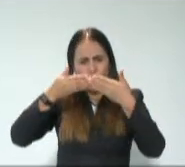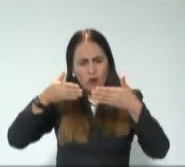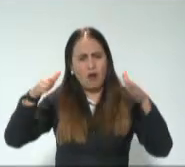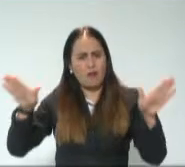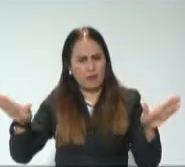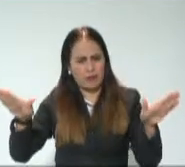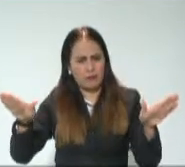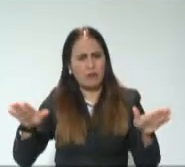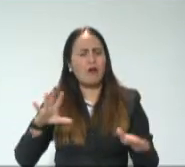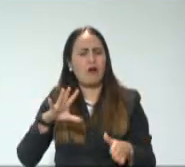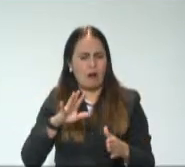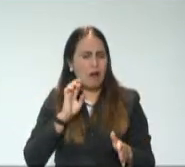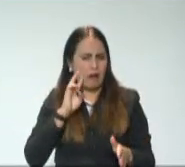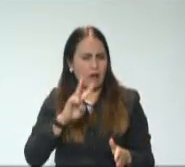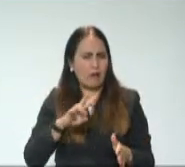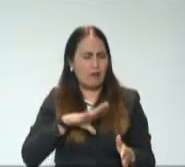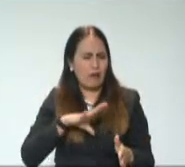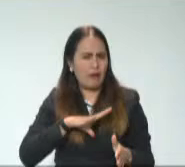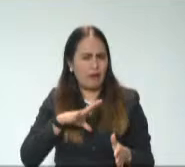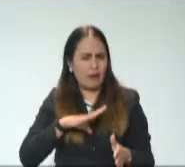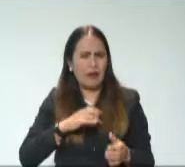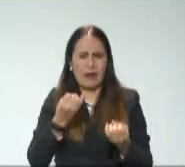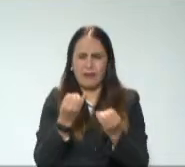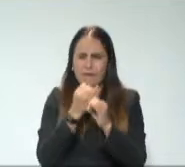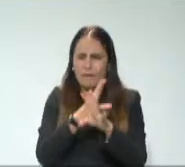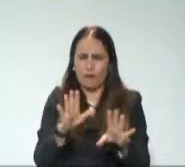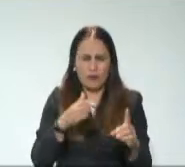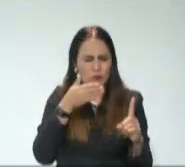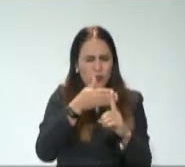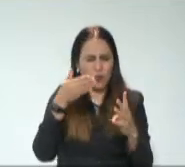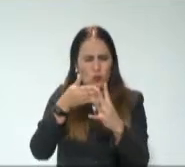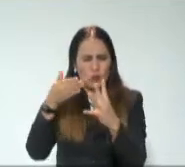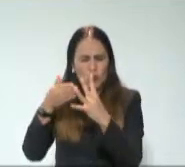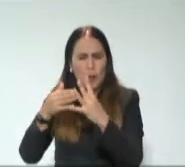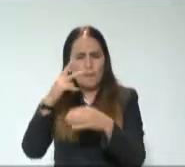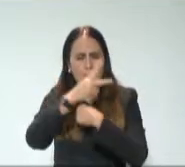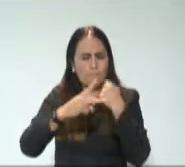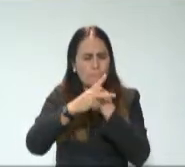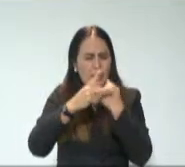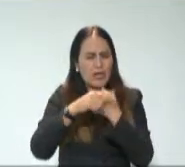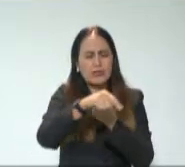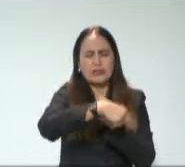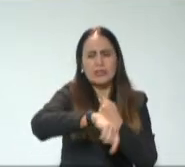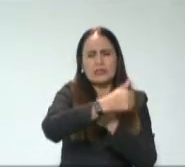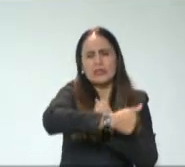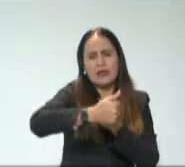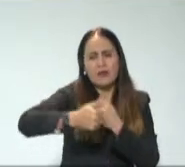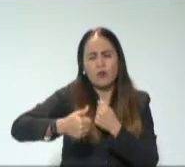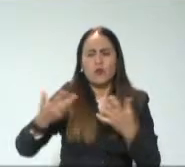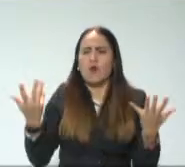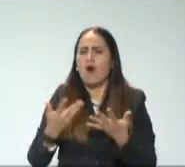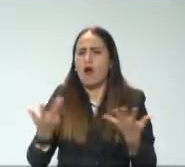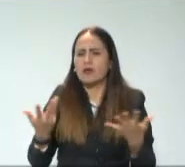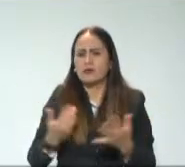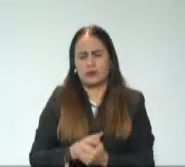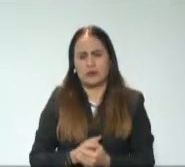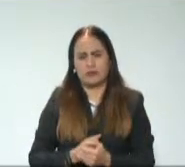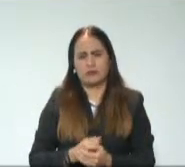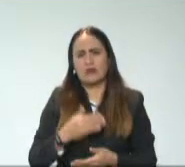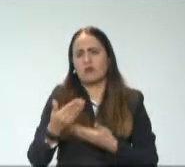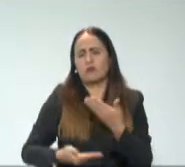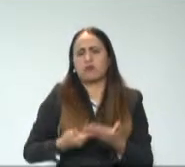abierto también que mostrará datos específicos de cada país sobre la gobernanza del gobierno abierto es decir los insumos y